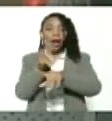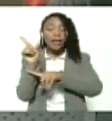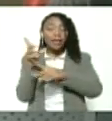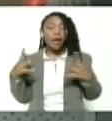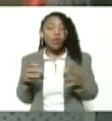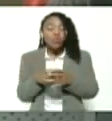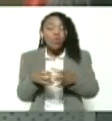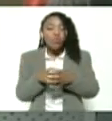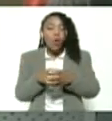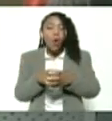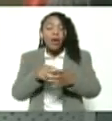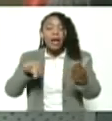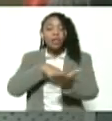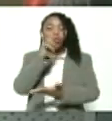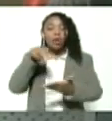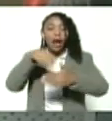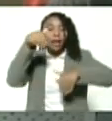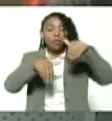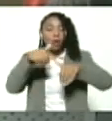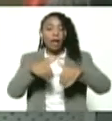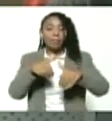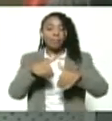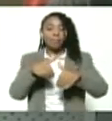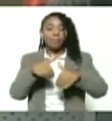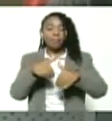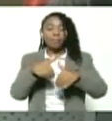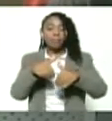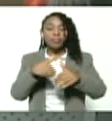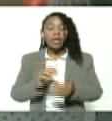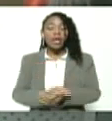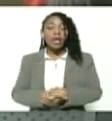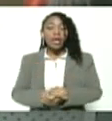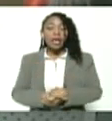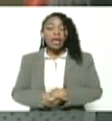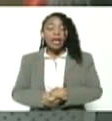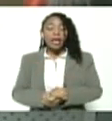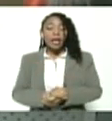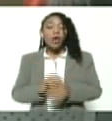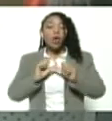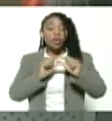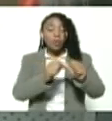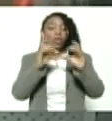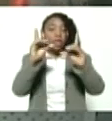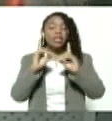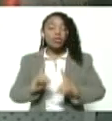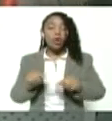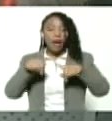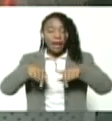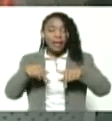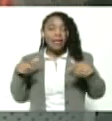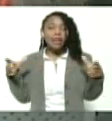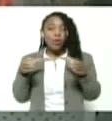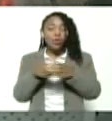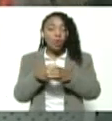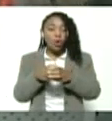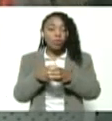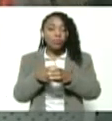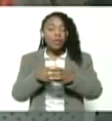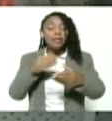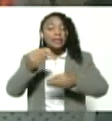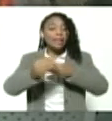Junta Nacional Electoral. Por otra parte, y continuando con las decisiones de esta reunión,